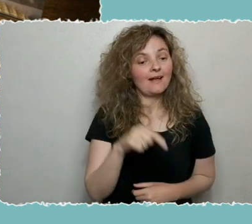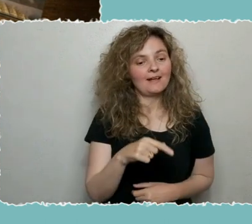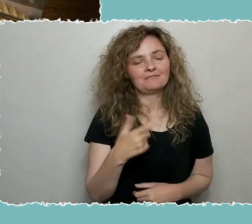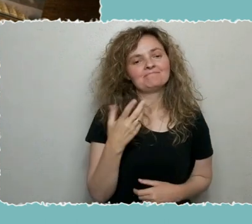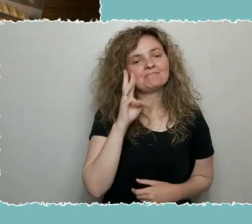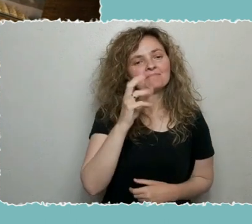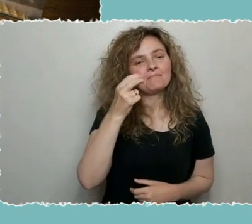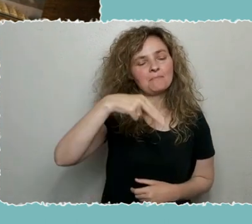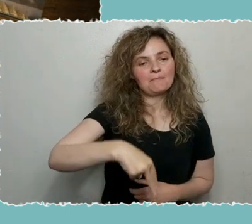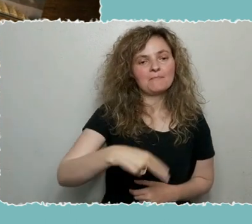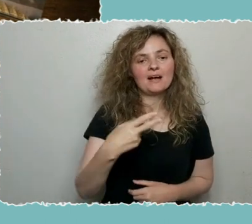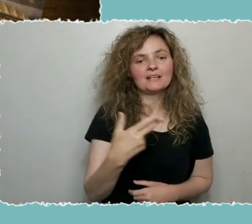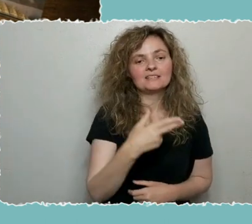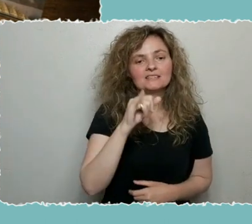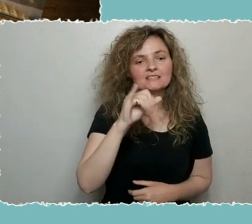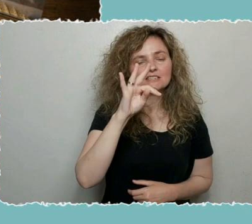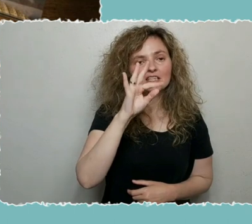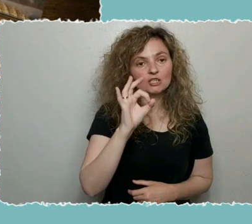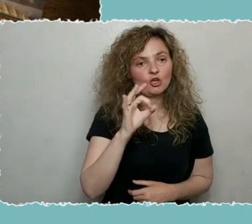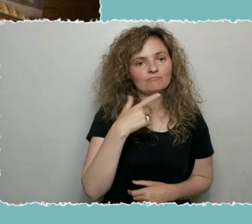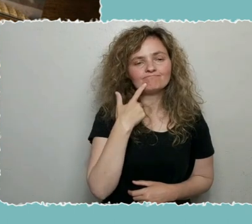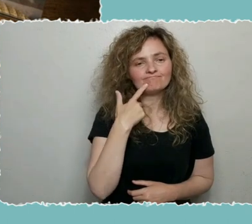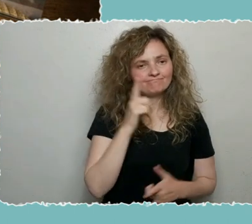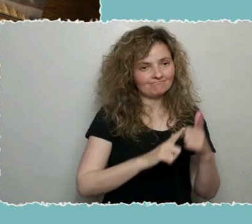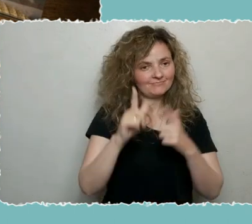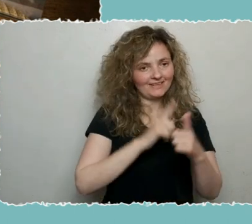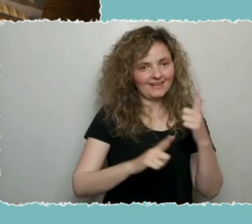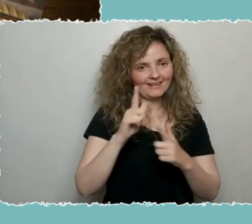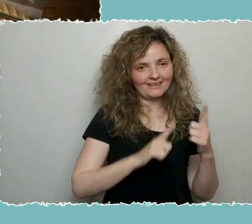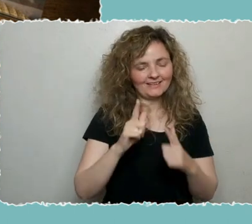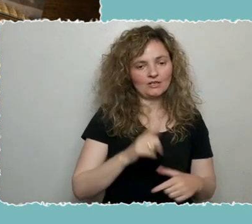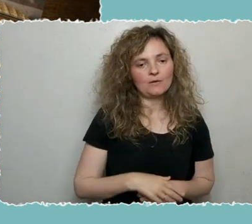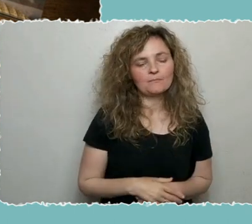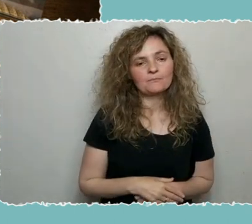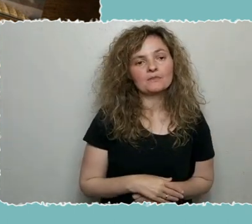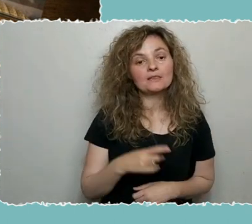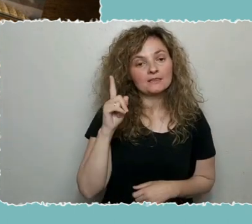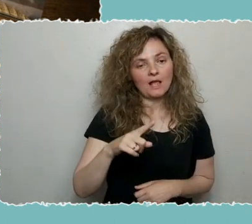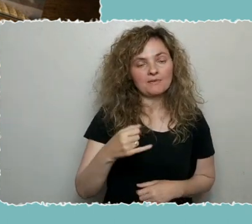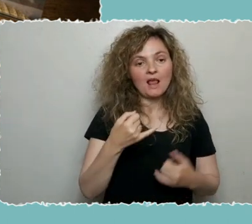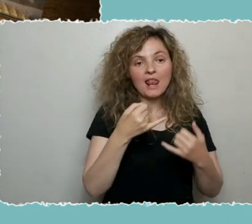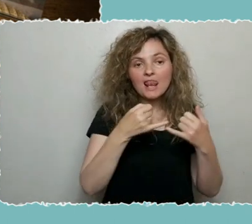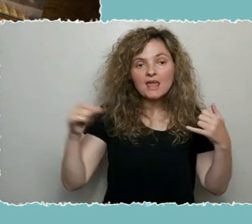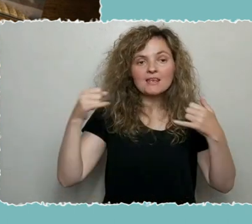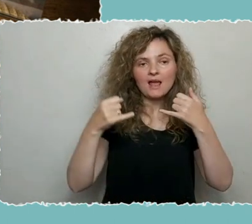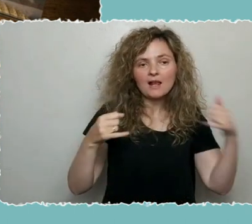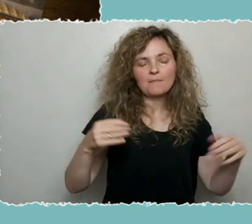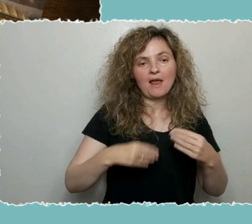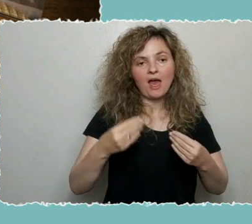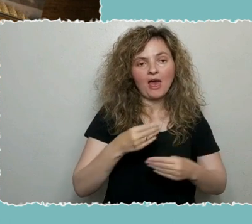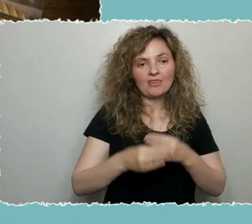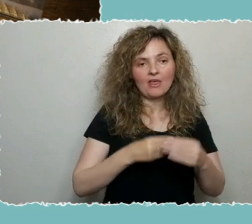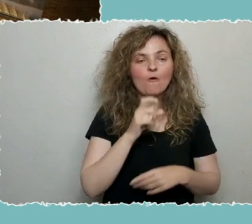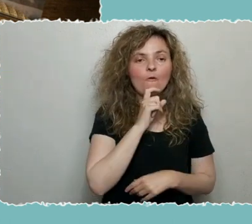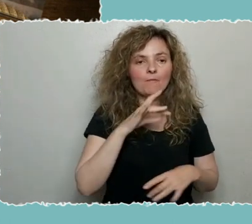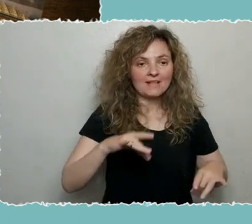noso Panchito, o pingüín viaxeiro. Imos facer unhas liñas aquí para facer o chan. E quero que cada un de